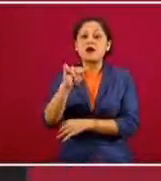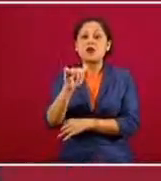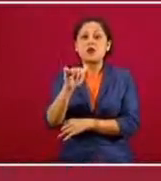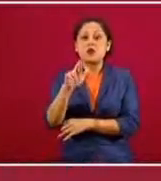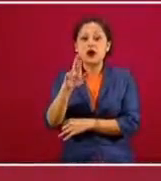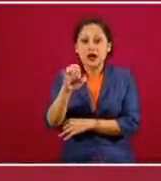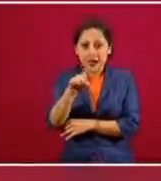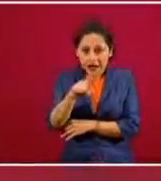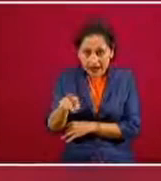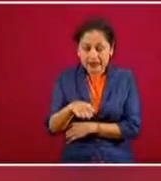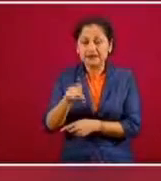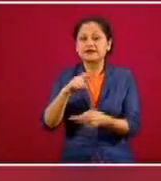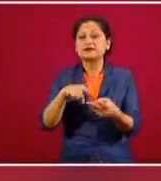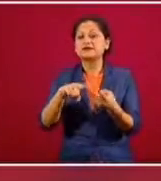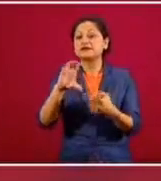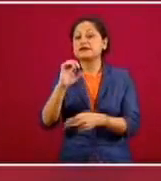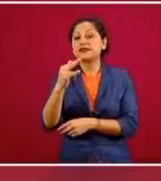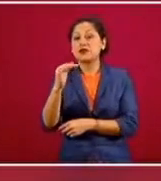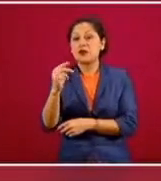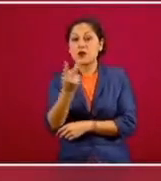Diario de Chihuahua,